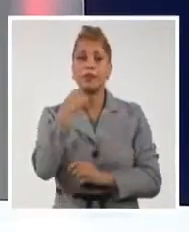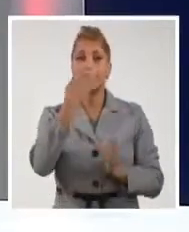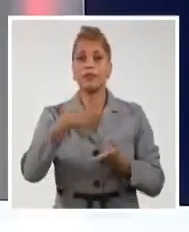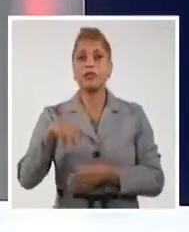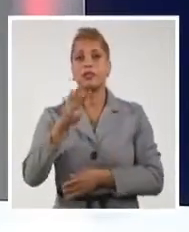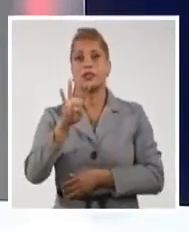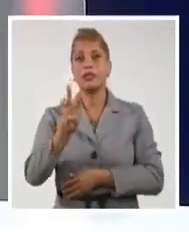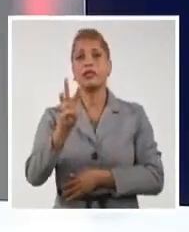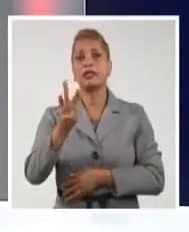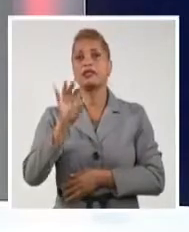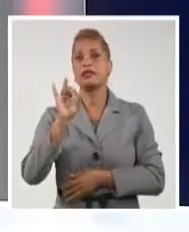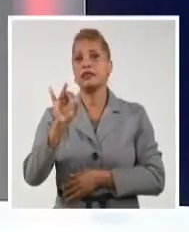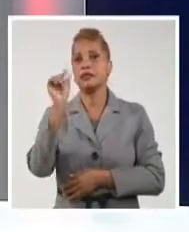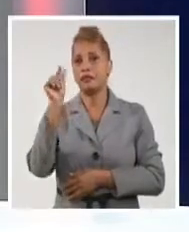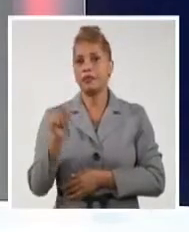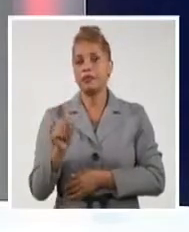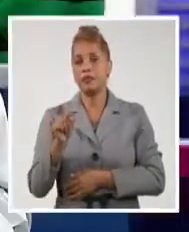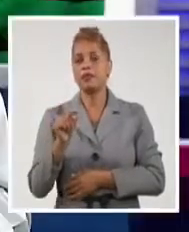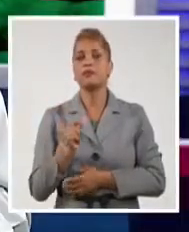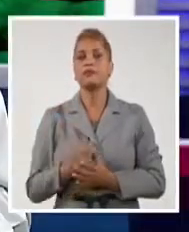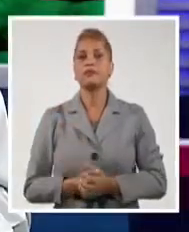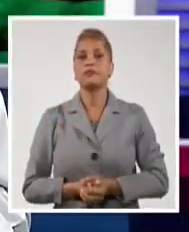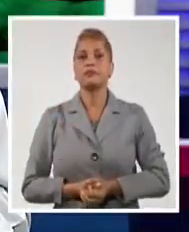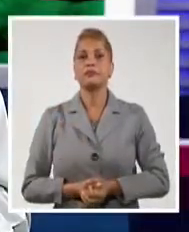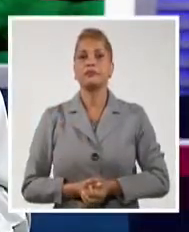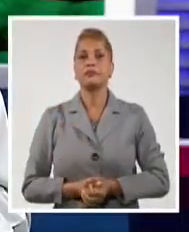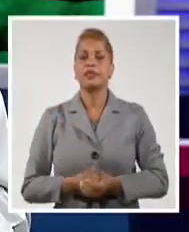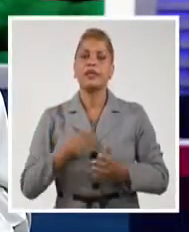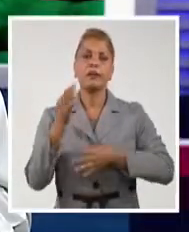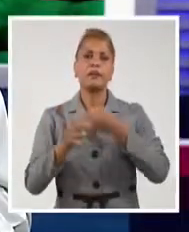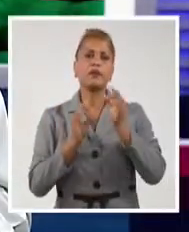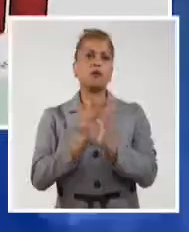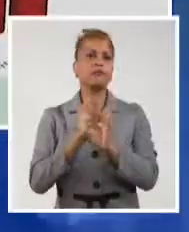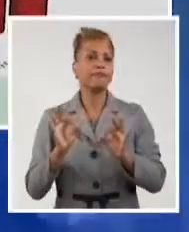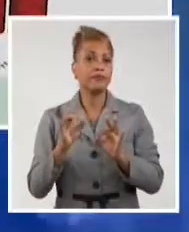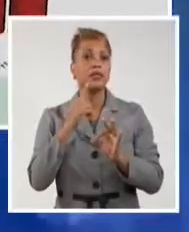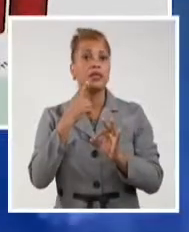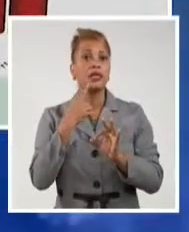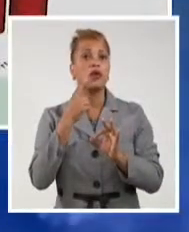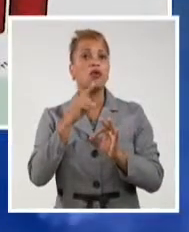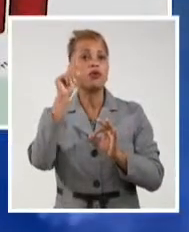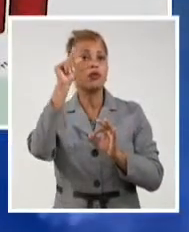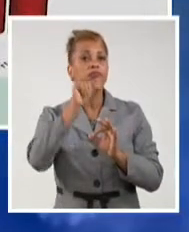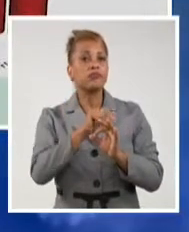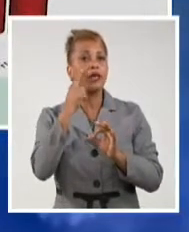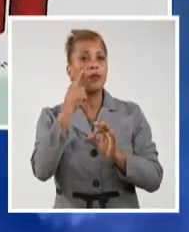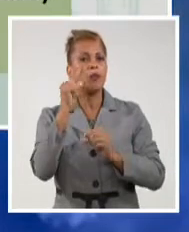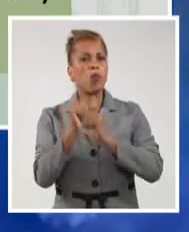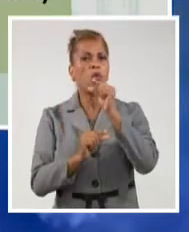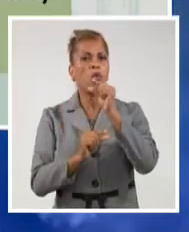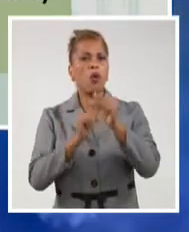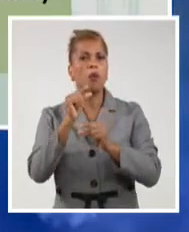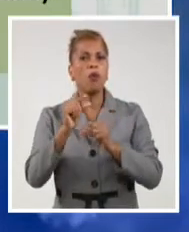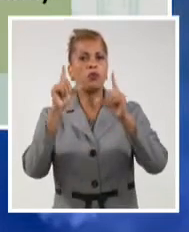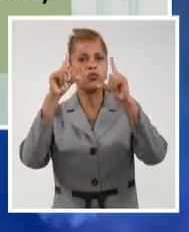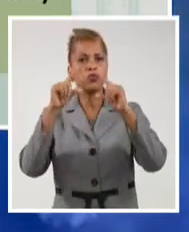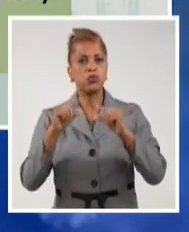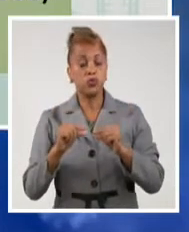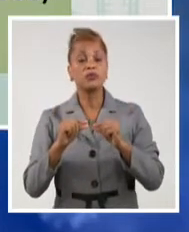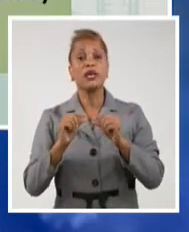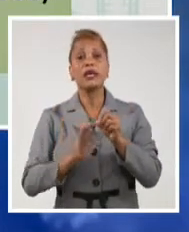de 37 pacientes durante la última jornada. Además, el especialista resaltó hoy la reducción en los diagnósticos de COVID-19 en Cuba,